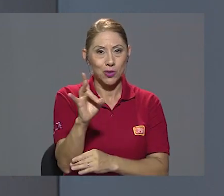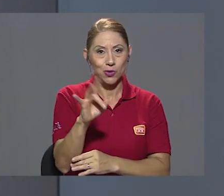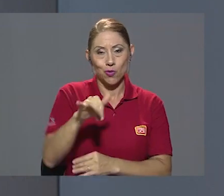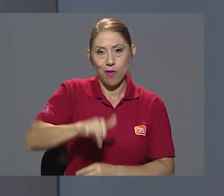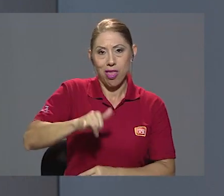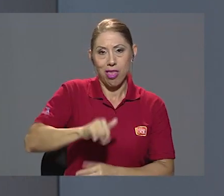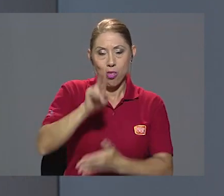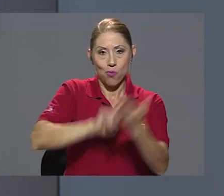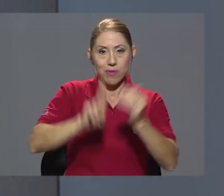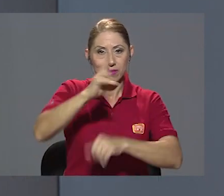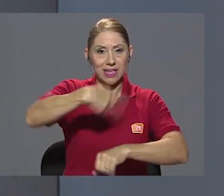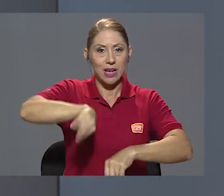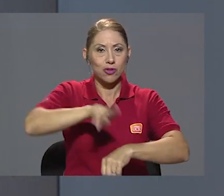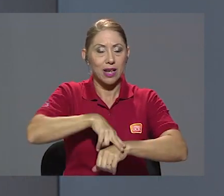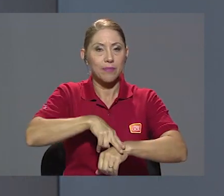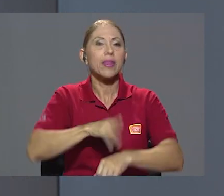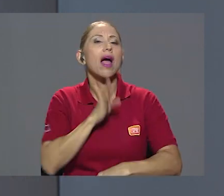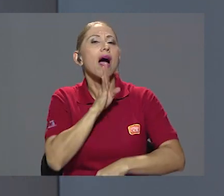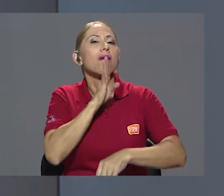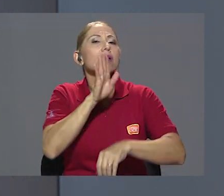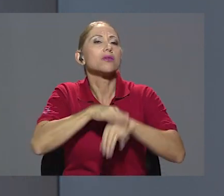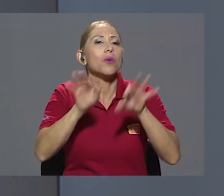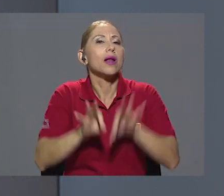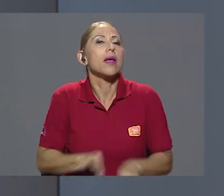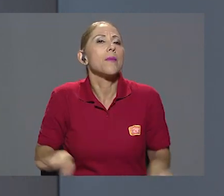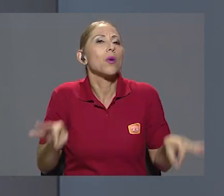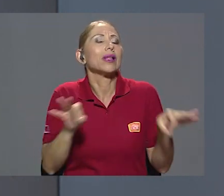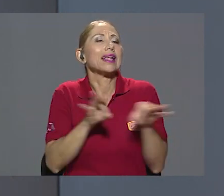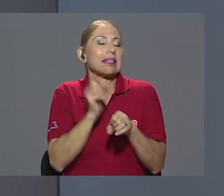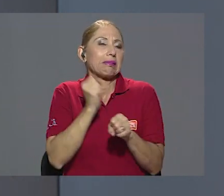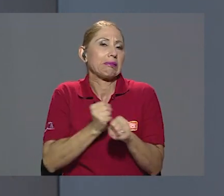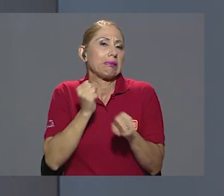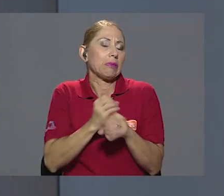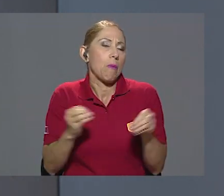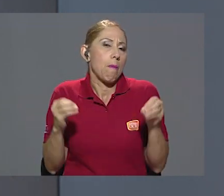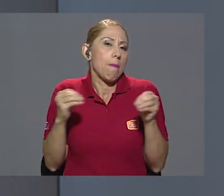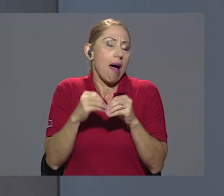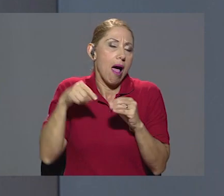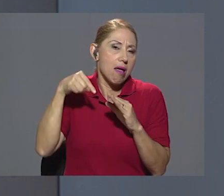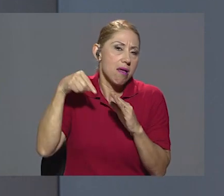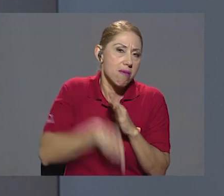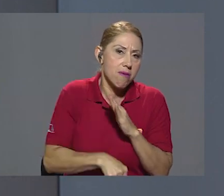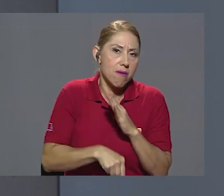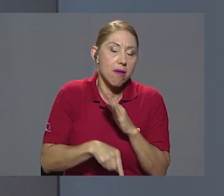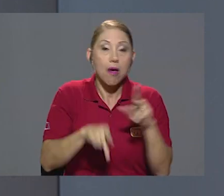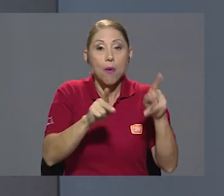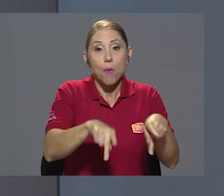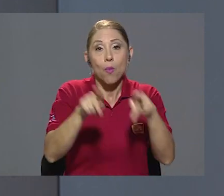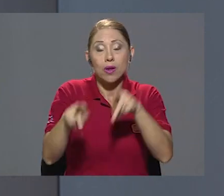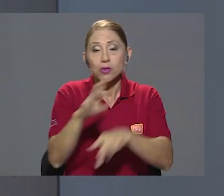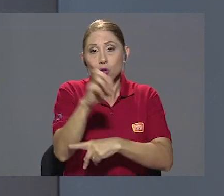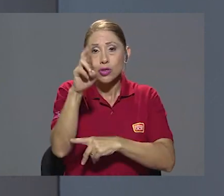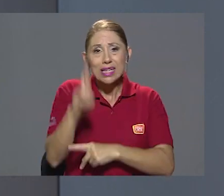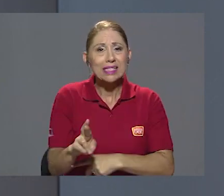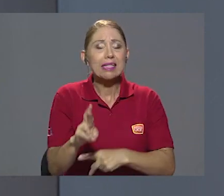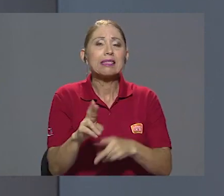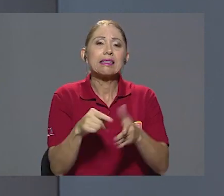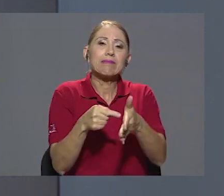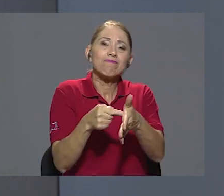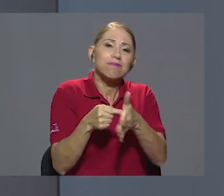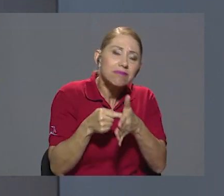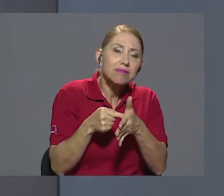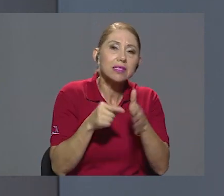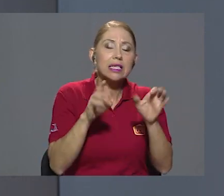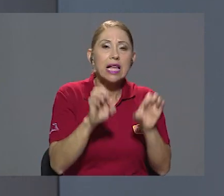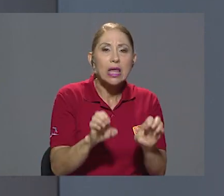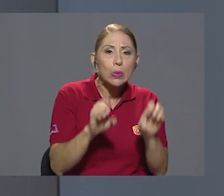habla sobre la importancia de ir más allá. Hay una demanda muy importante de la población costarricense de que el tema educativo, que